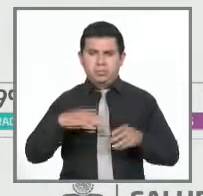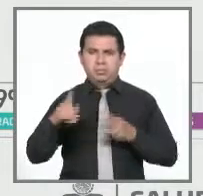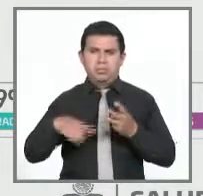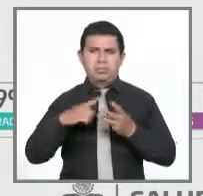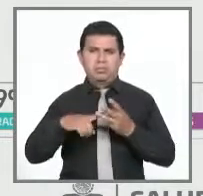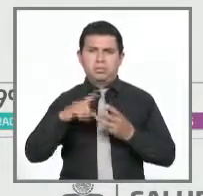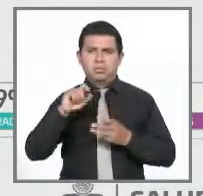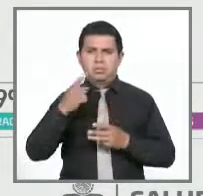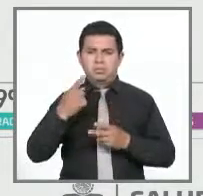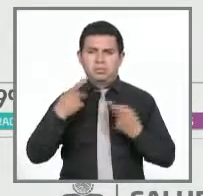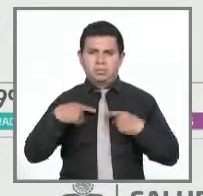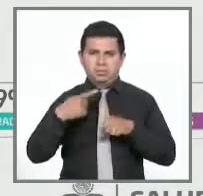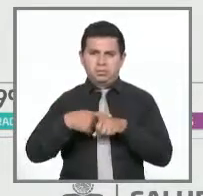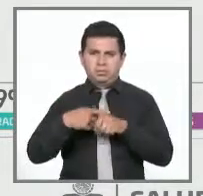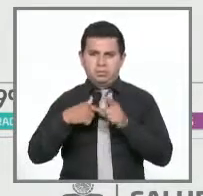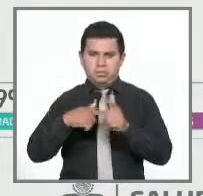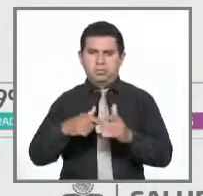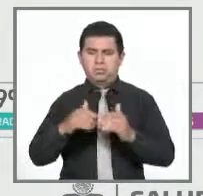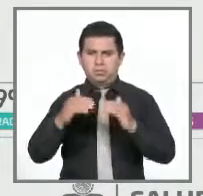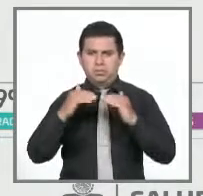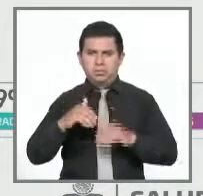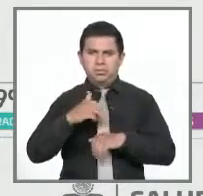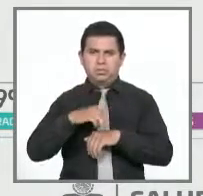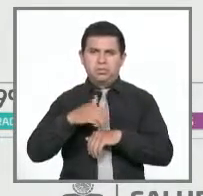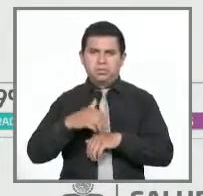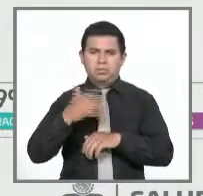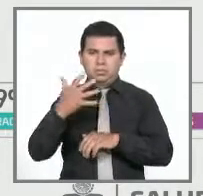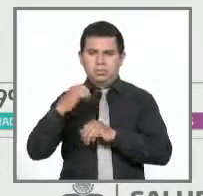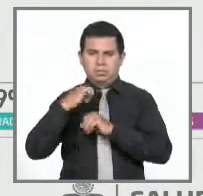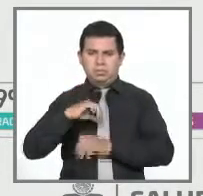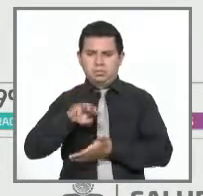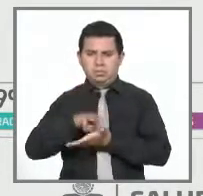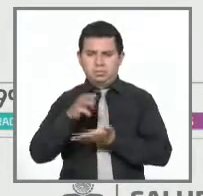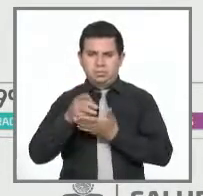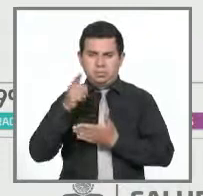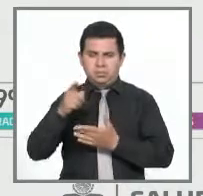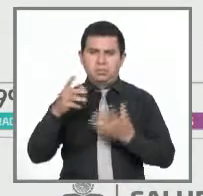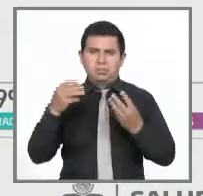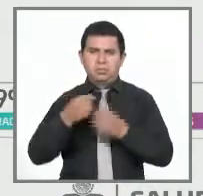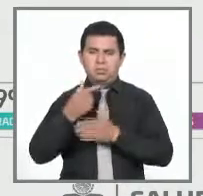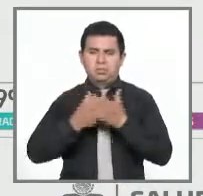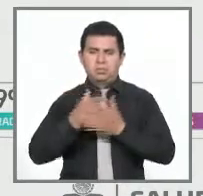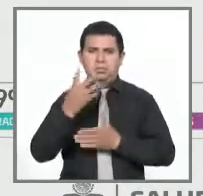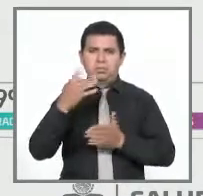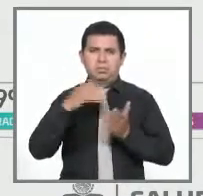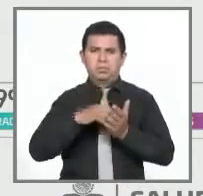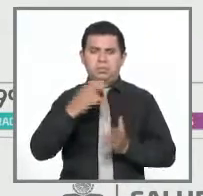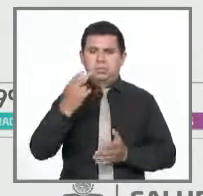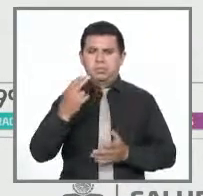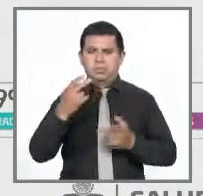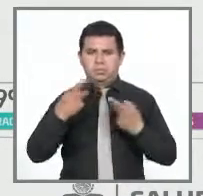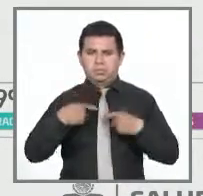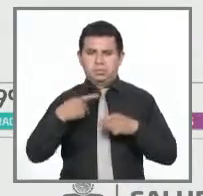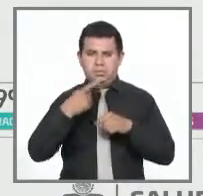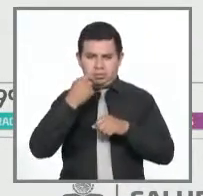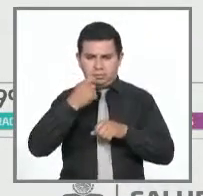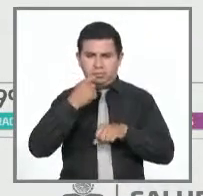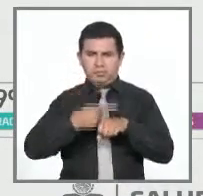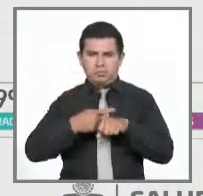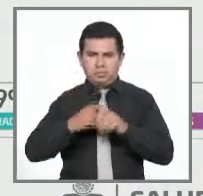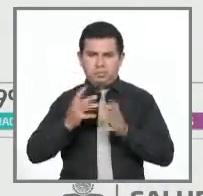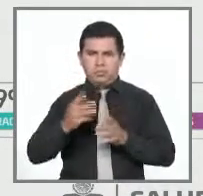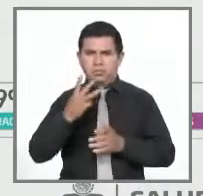21 activos edición sanitaria número 5 mixteca 4025 confirmados